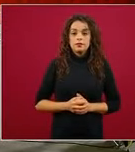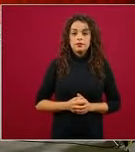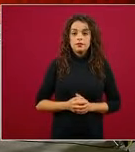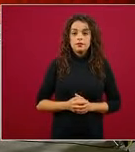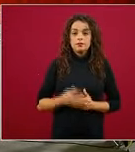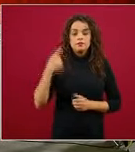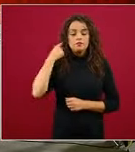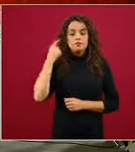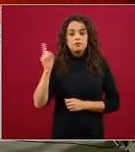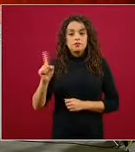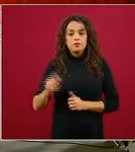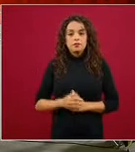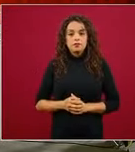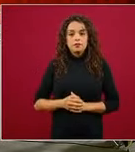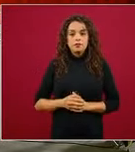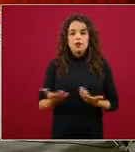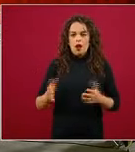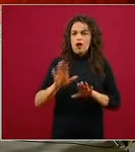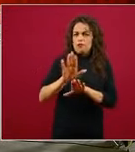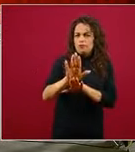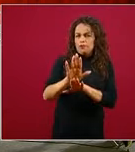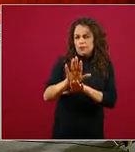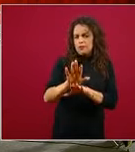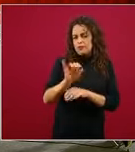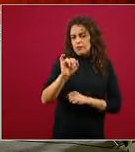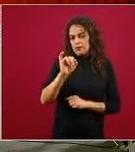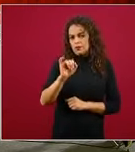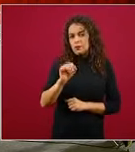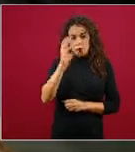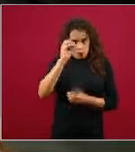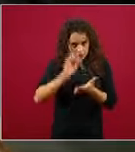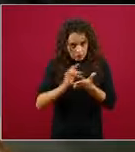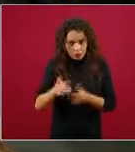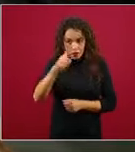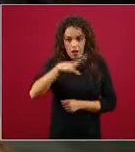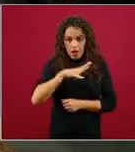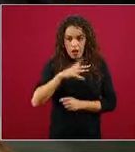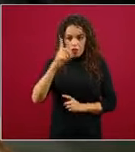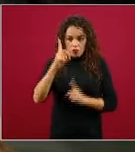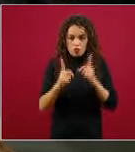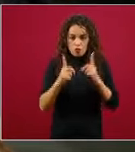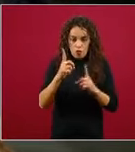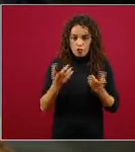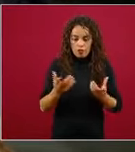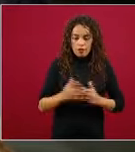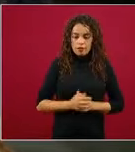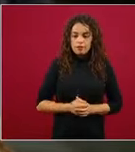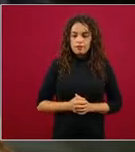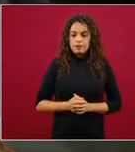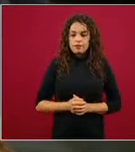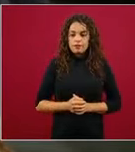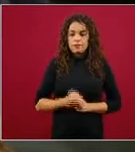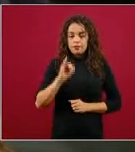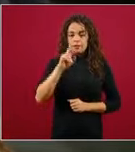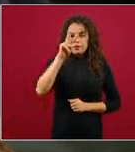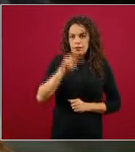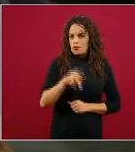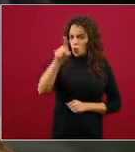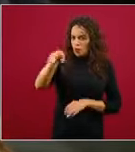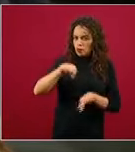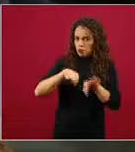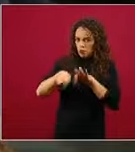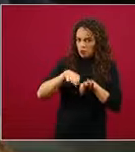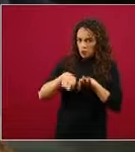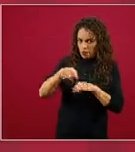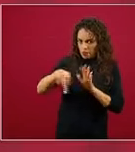se agradecen siempre las dudas. Quizás definitivamente usted es parte de la población y los editores del Heraldo de México también